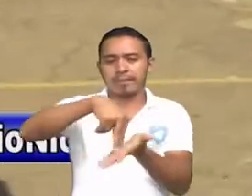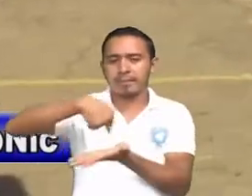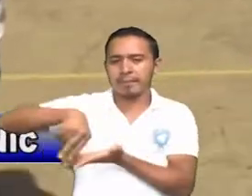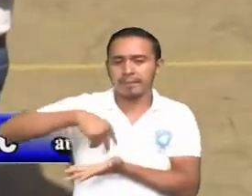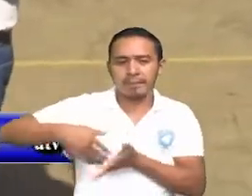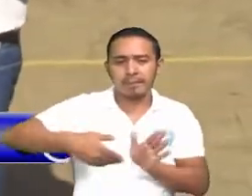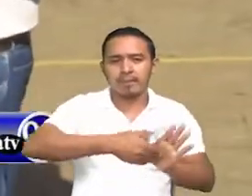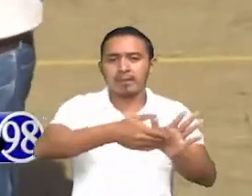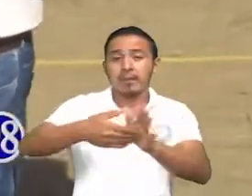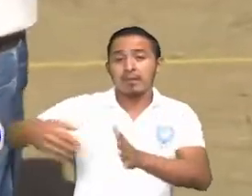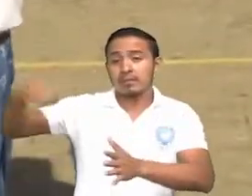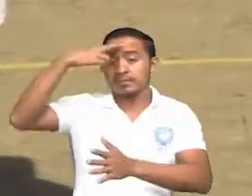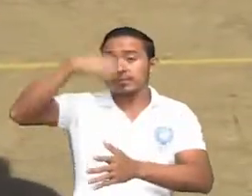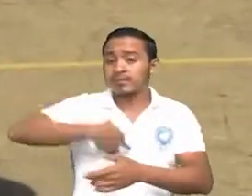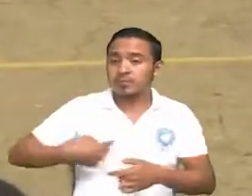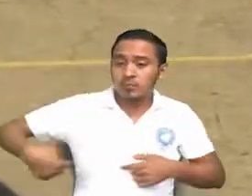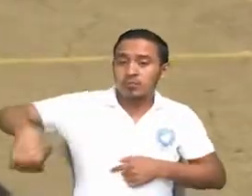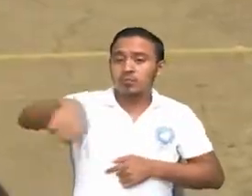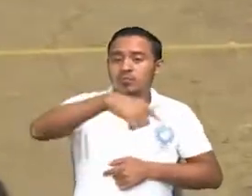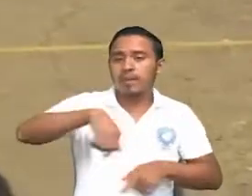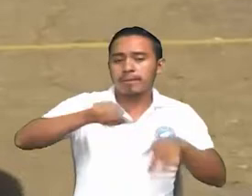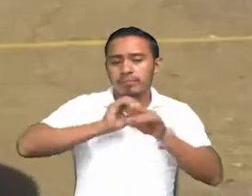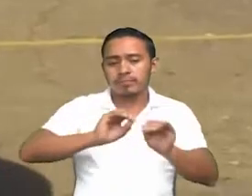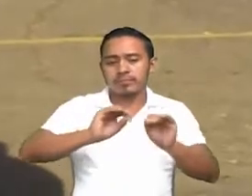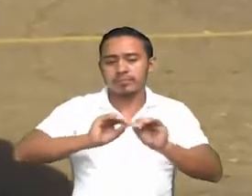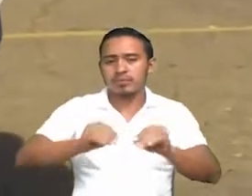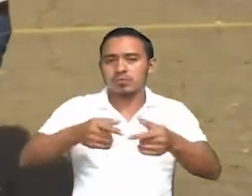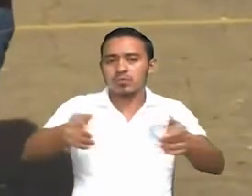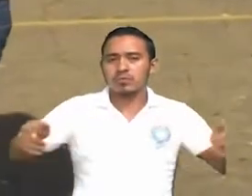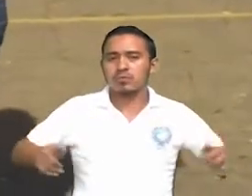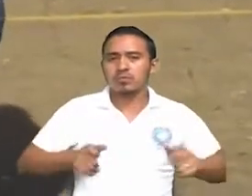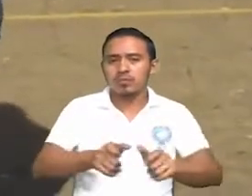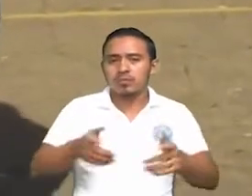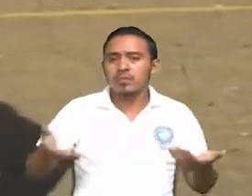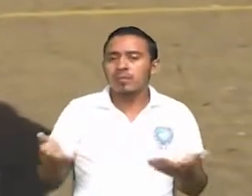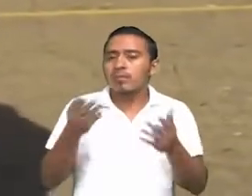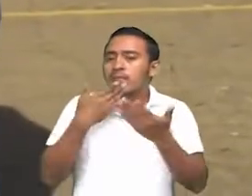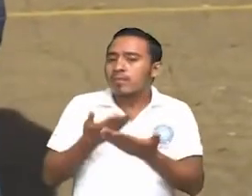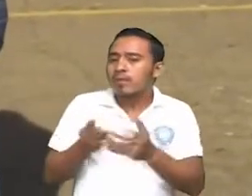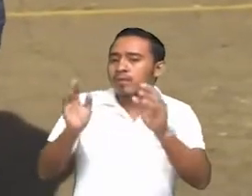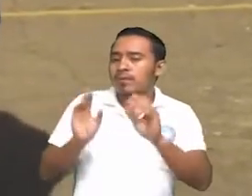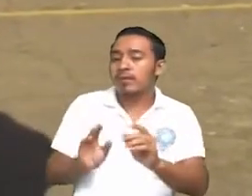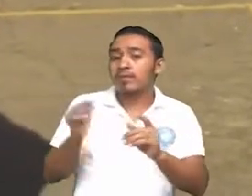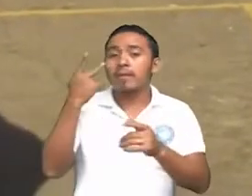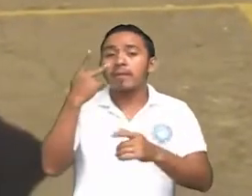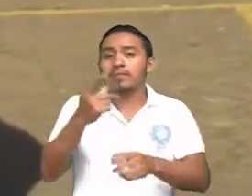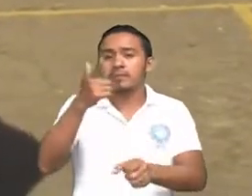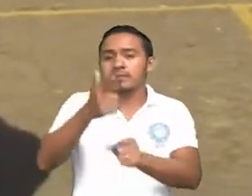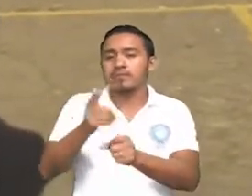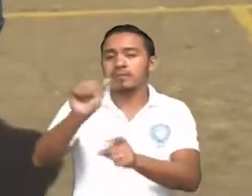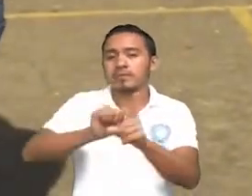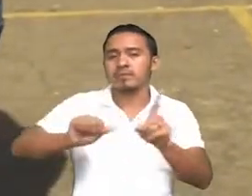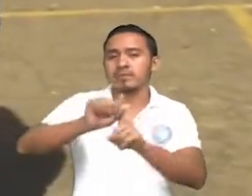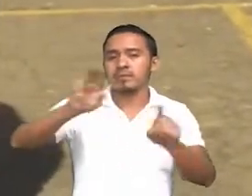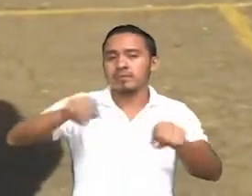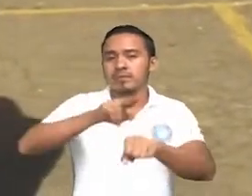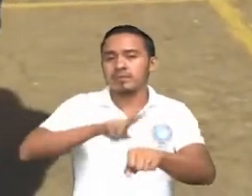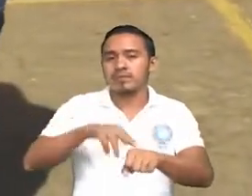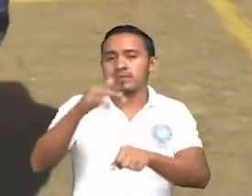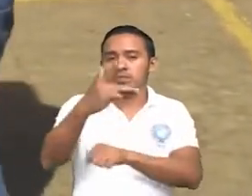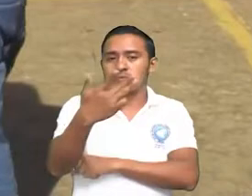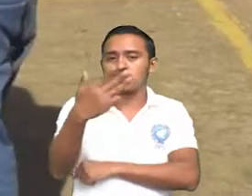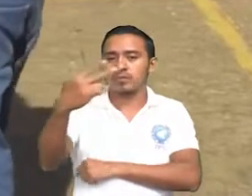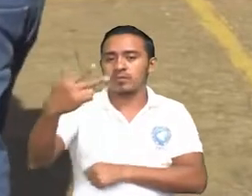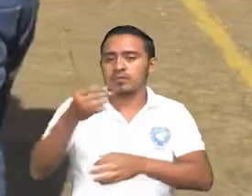de estos muchachos, del entrenamiento de esta coreografía. Buenas tardes, estamos en vivo directo para el canal de la Asamblea Nacional, canal